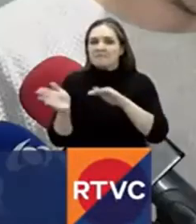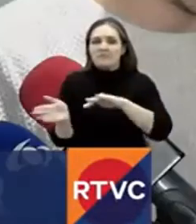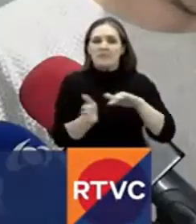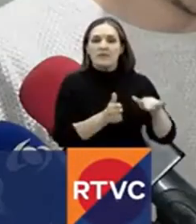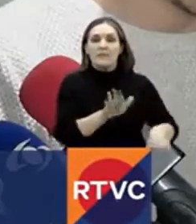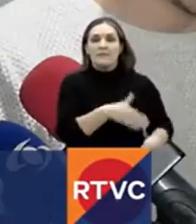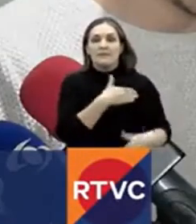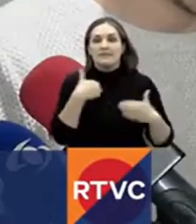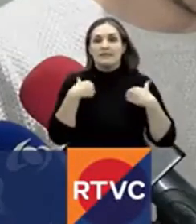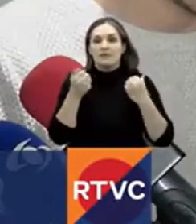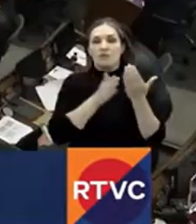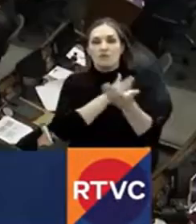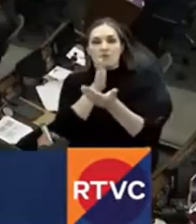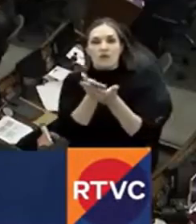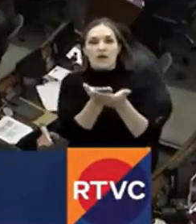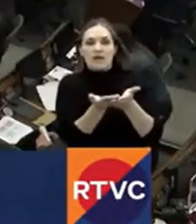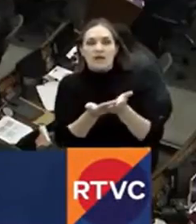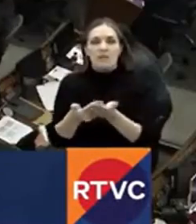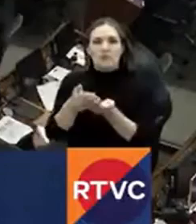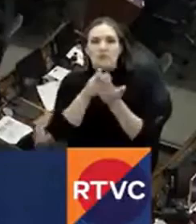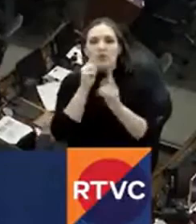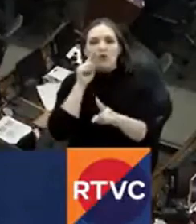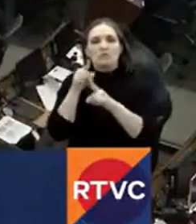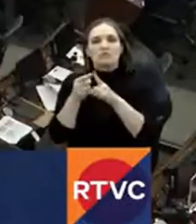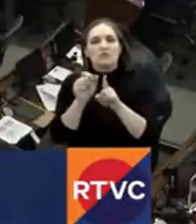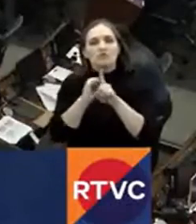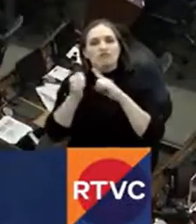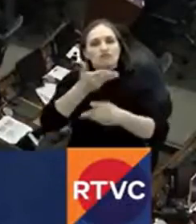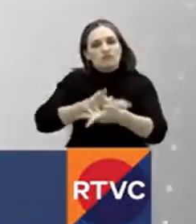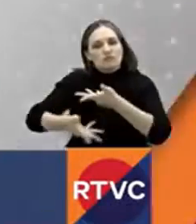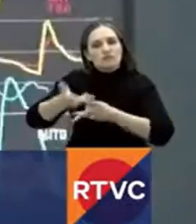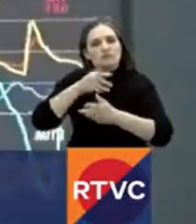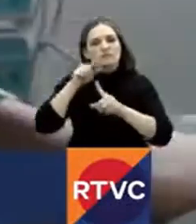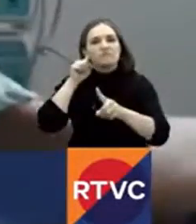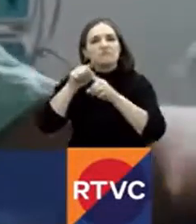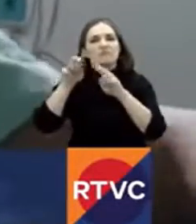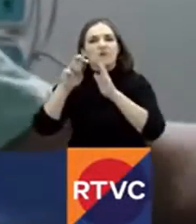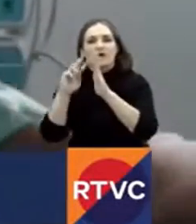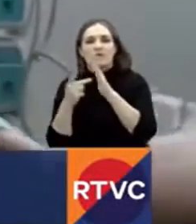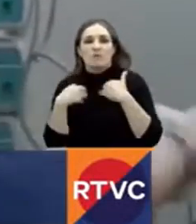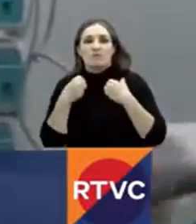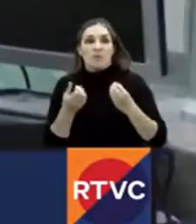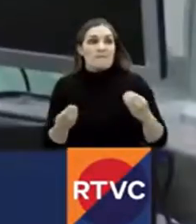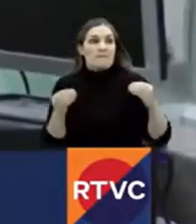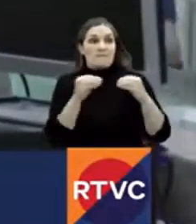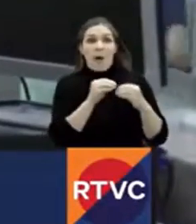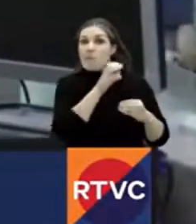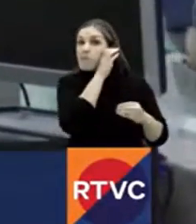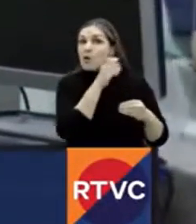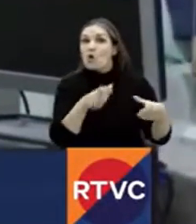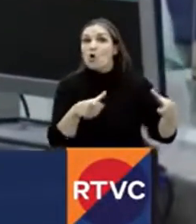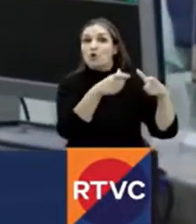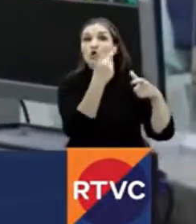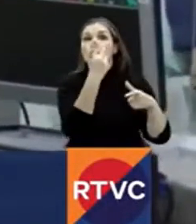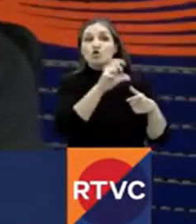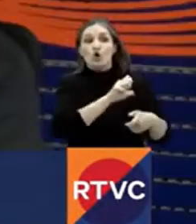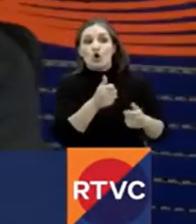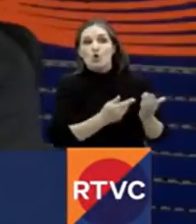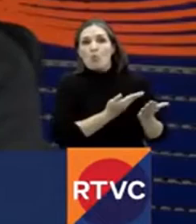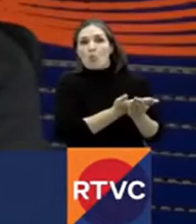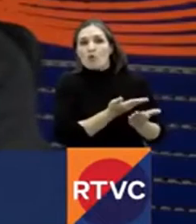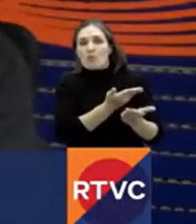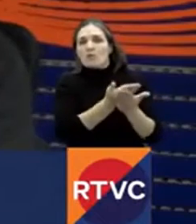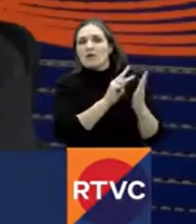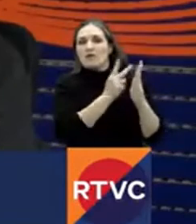para socializarla. Al Congreso llegaron otros 2 proyectos de reforma. Habla voz clave en el sistema. El director de